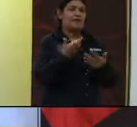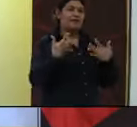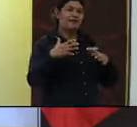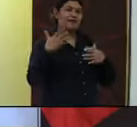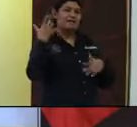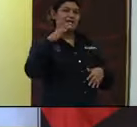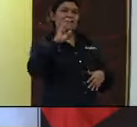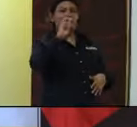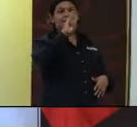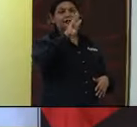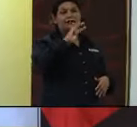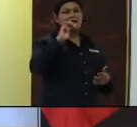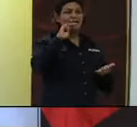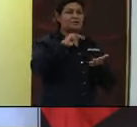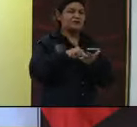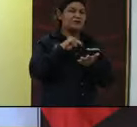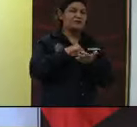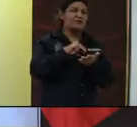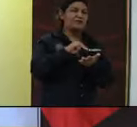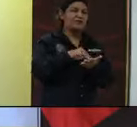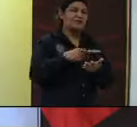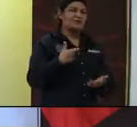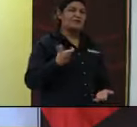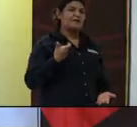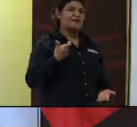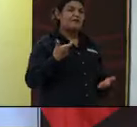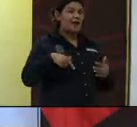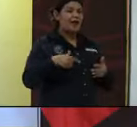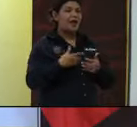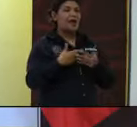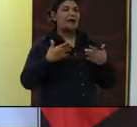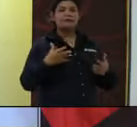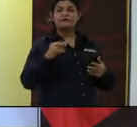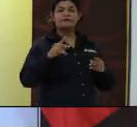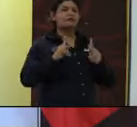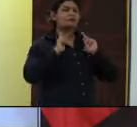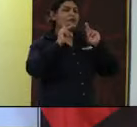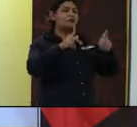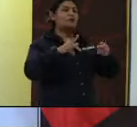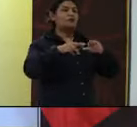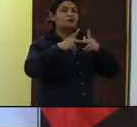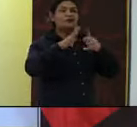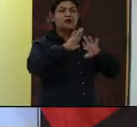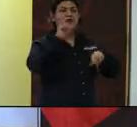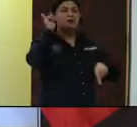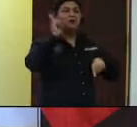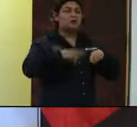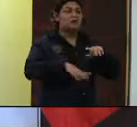de 300 millones de pesos, ahora ya no hay puente roto porque ya lo derrumbaron todo. Ahora lo que se